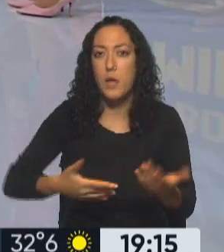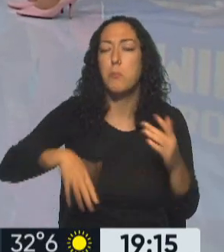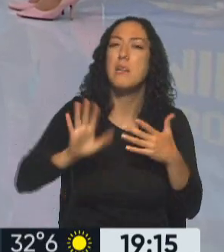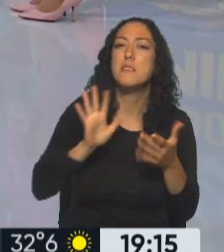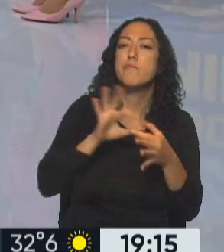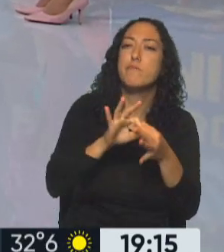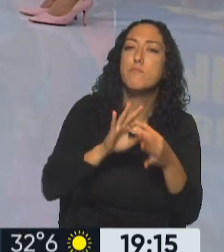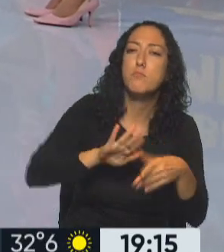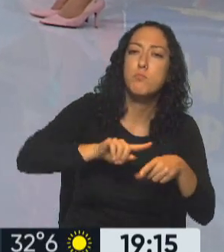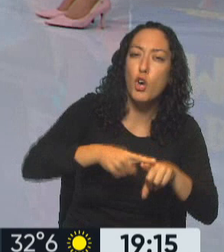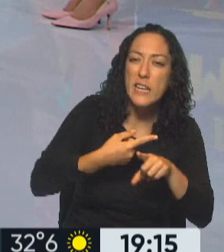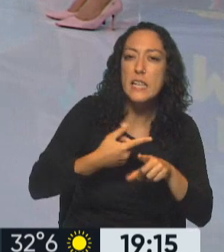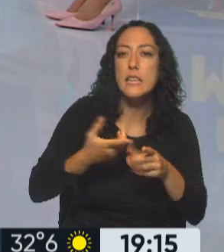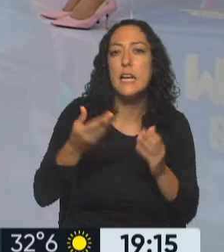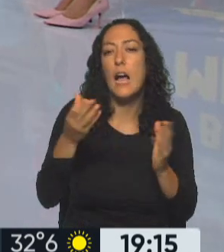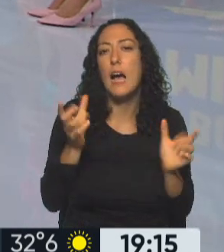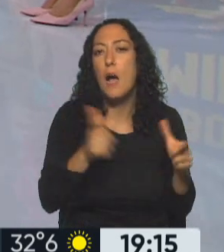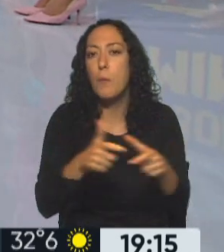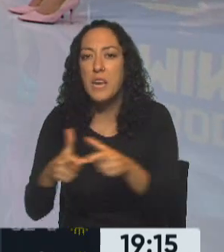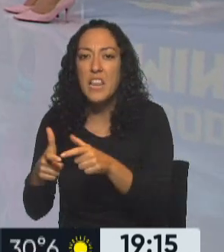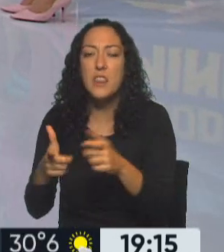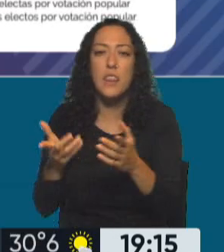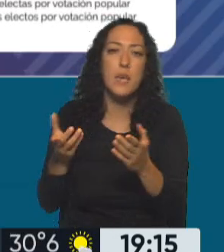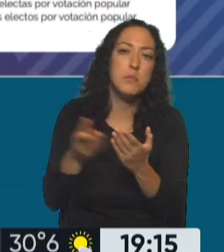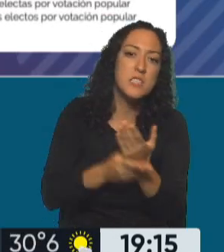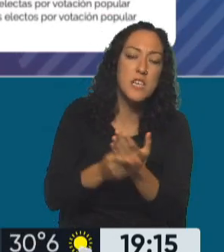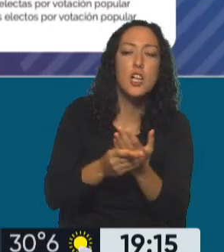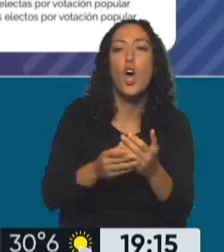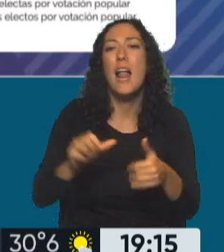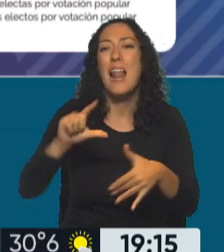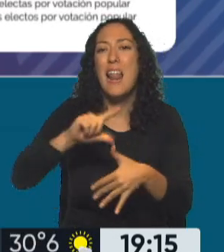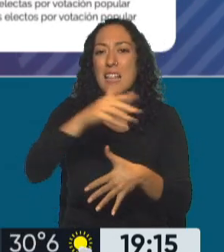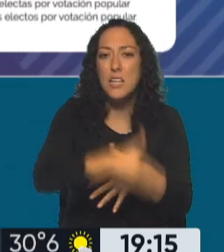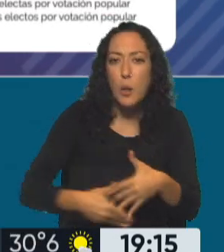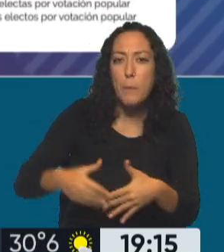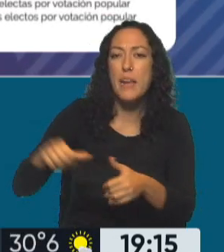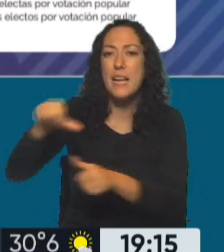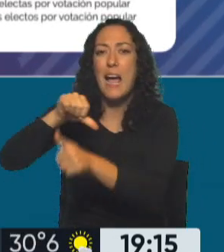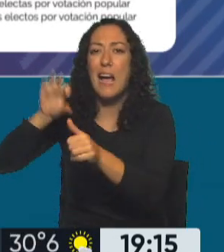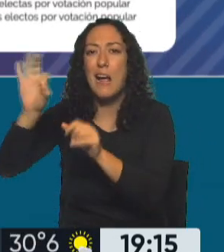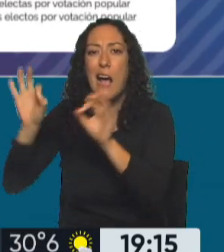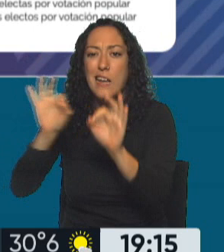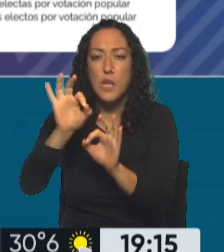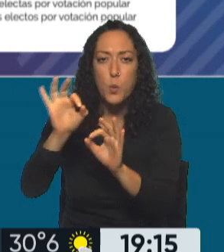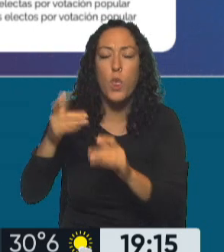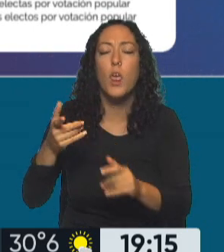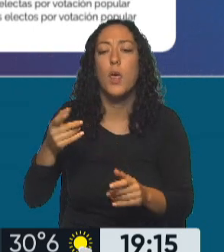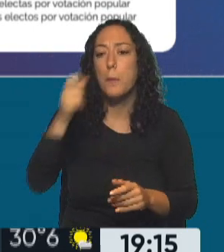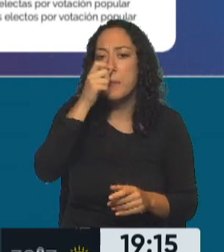políticas, gabinetes ministeriales, esto también es Latinoamérica, el Caribe, gabinetes ministeriales a cargo de las mujeres,